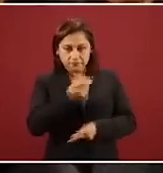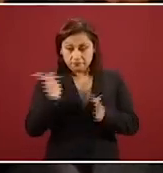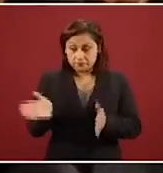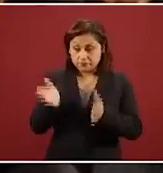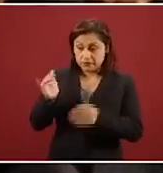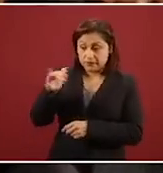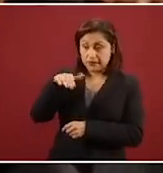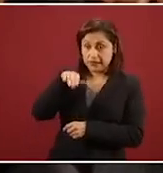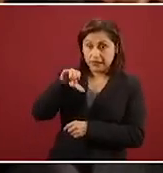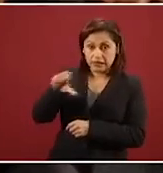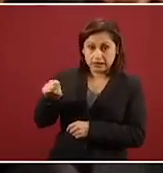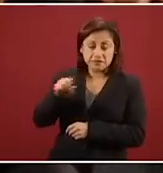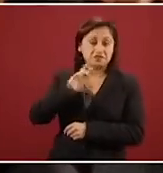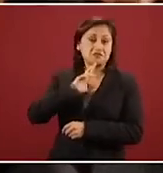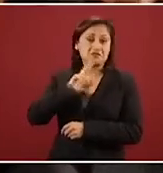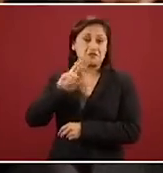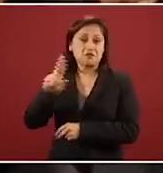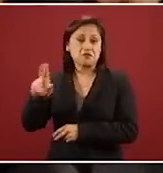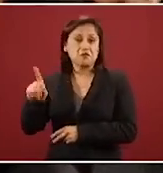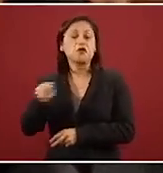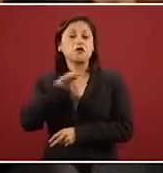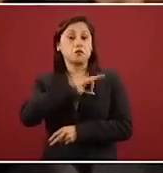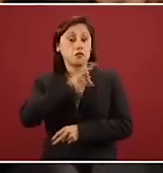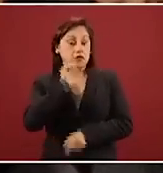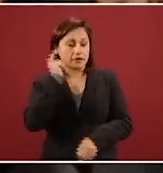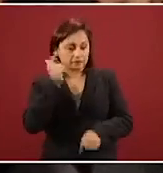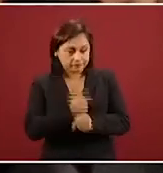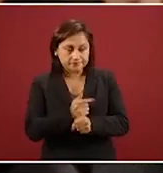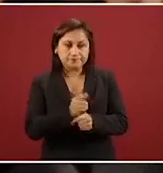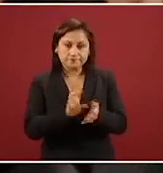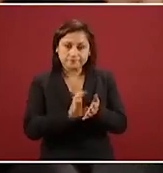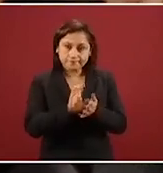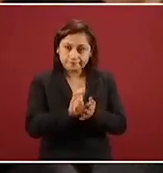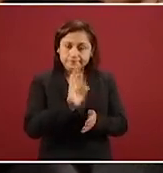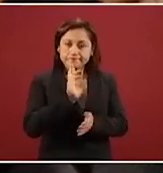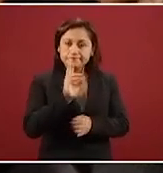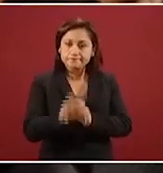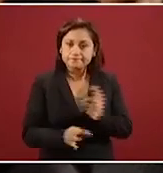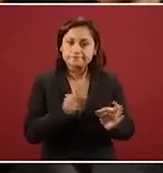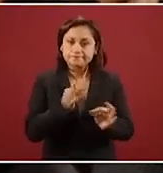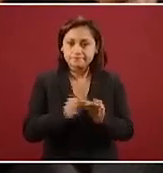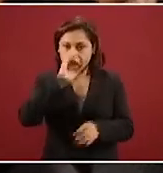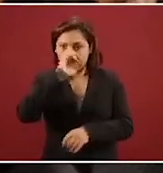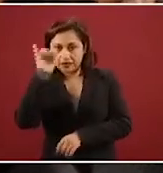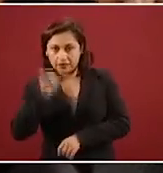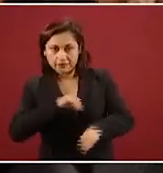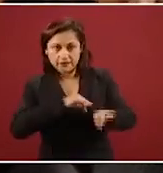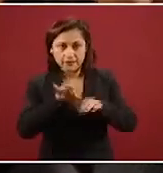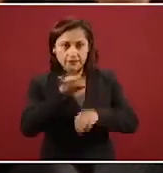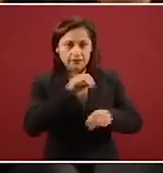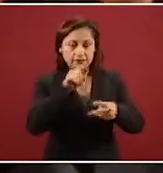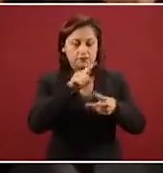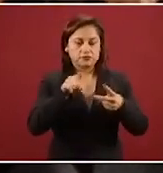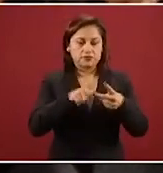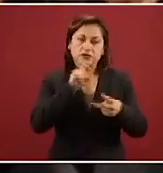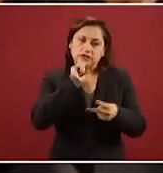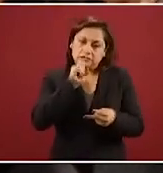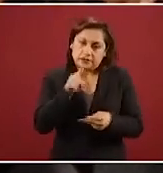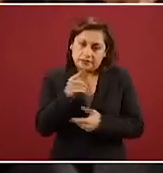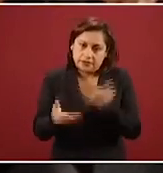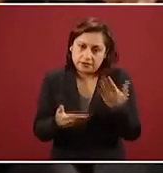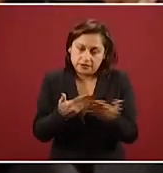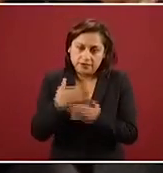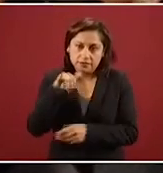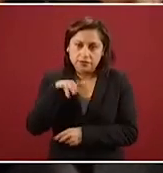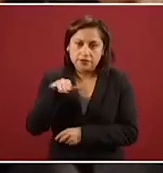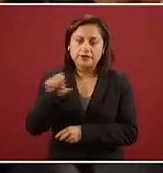y evitar la evasión? Si es así, ¿qué avances se tienen en la mejora de los servicios en el IMSS? Y bueno, aprovechando también